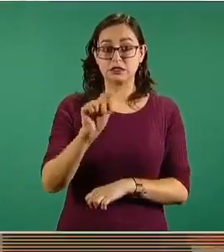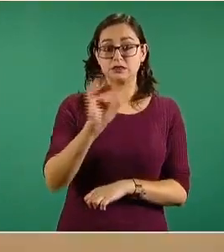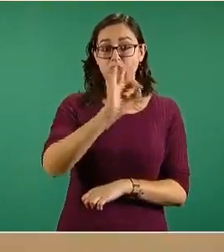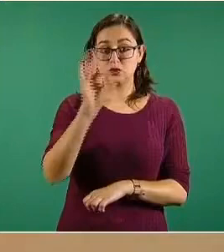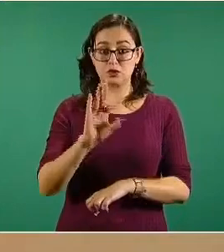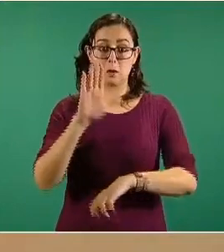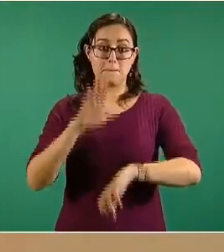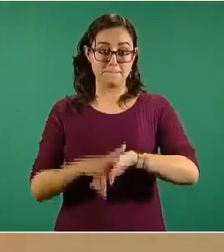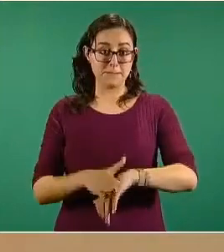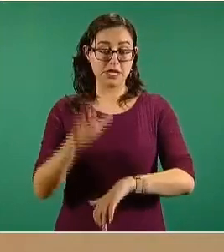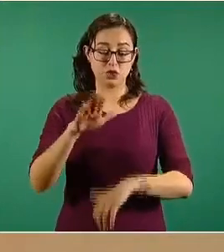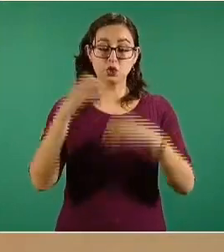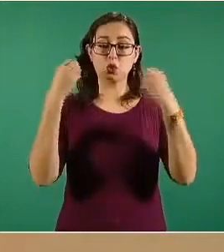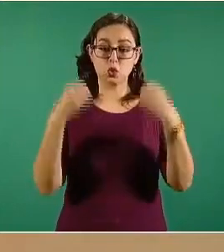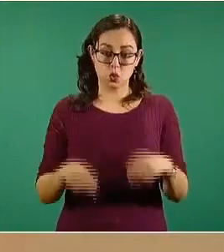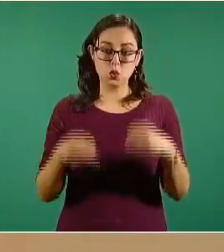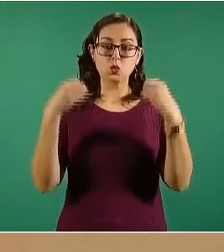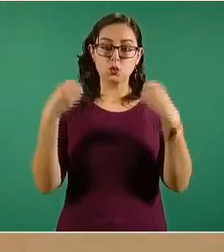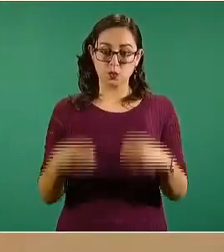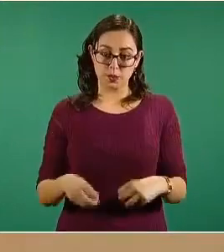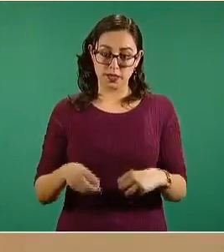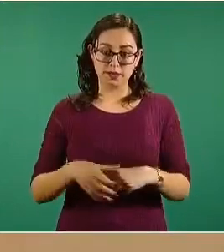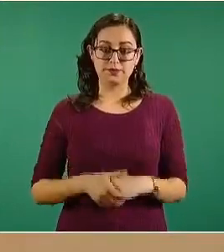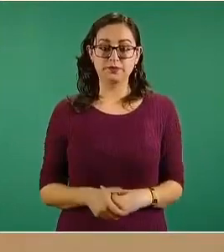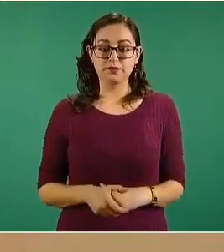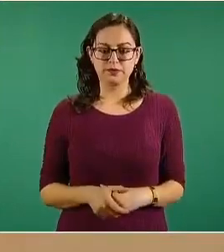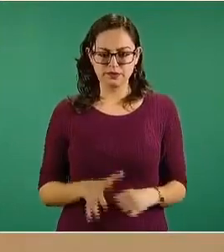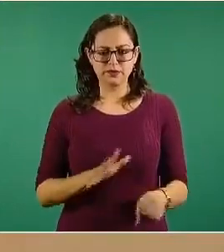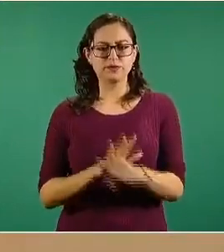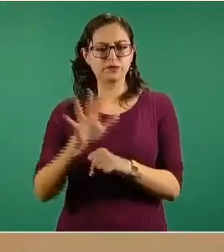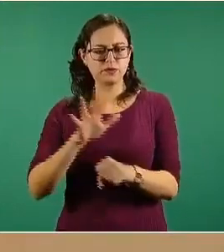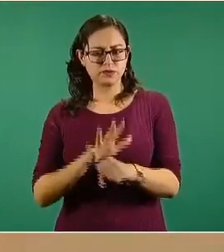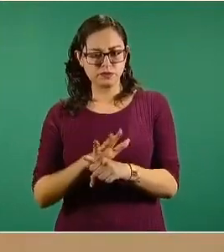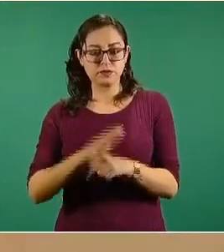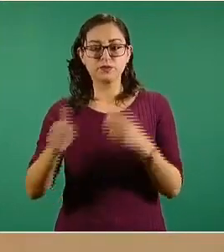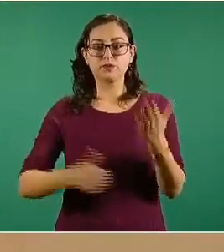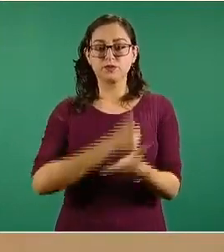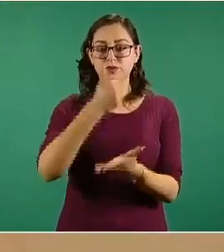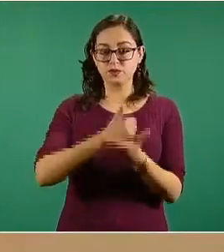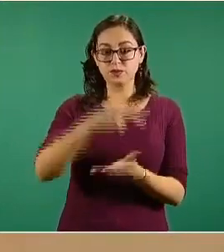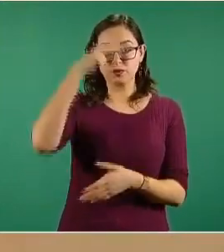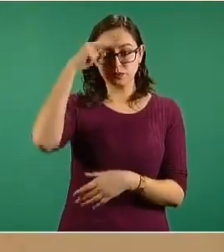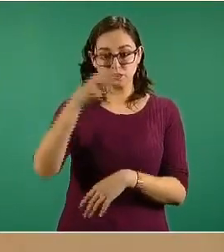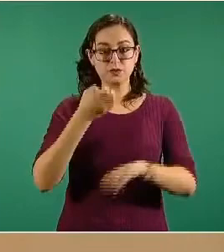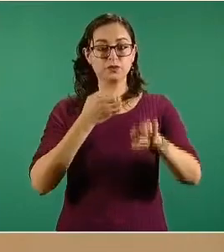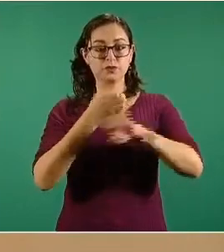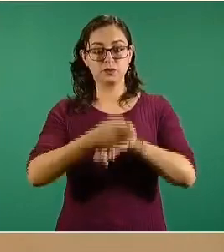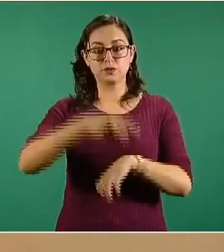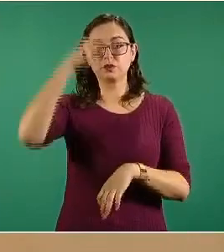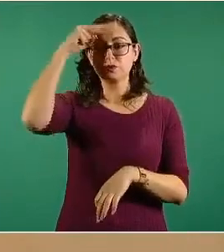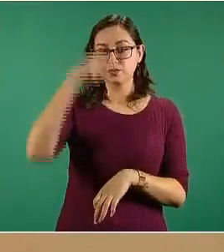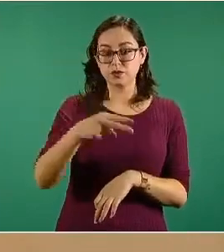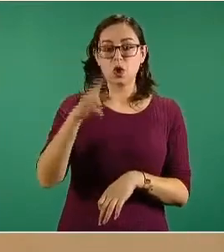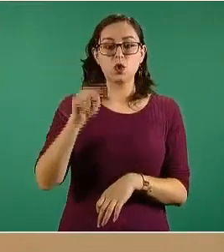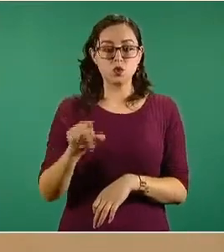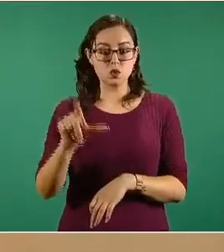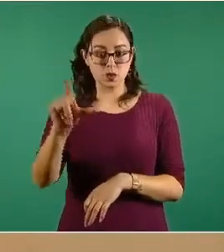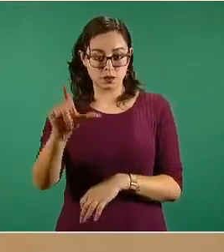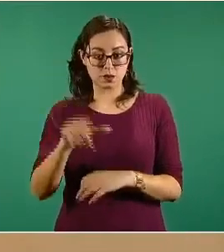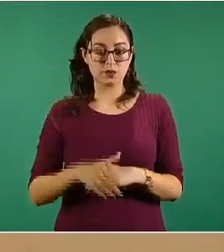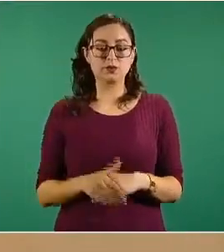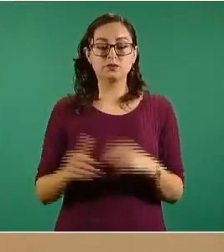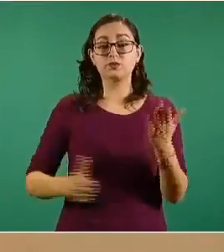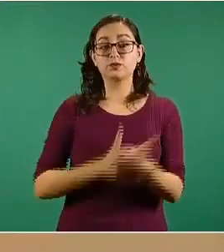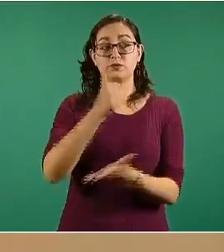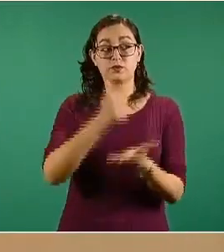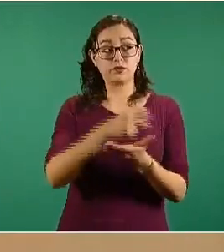70% de sus respiradores mecánicos ocupados. Son la Ciudad de México, el Estado de México y Nuevo León. Ciudad de México